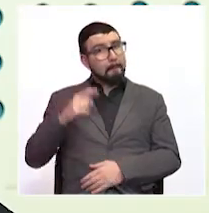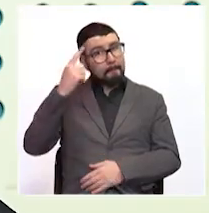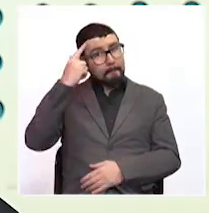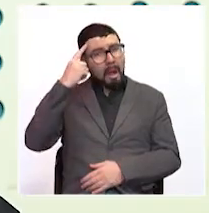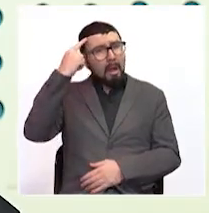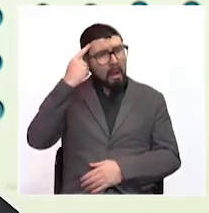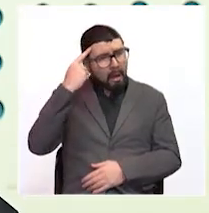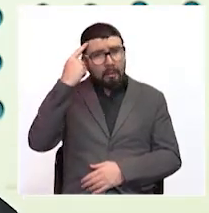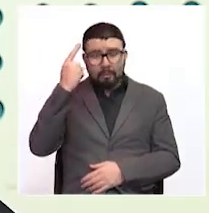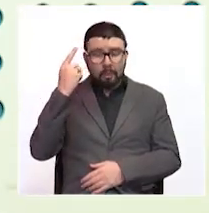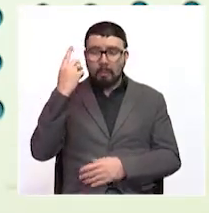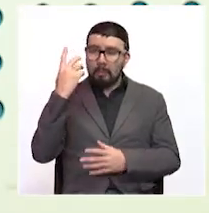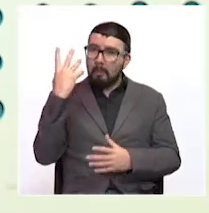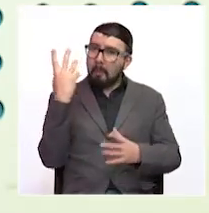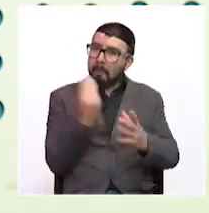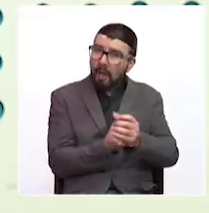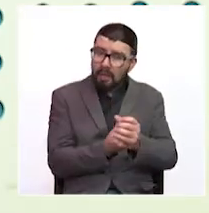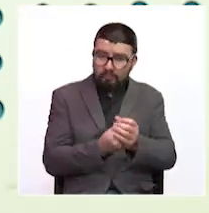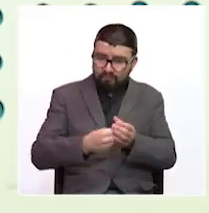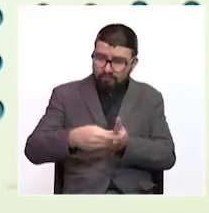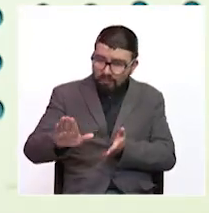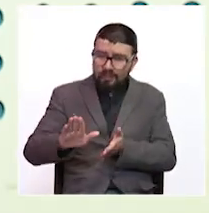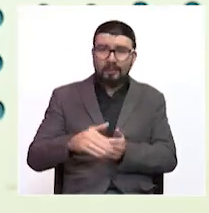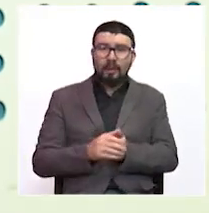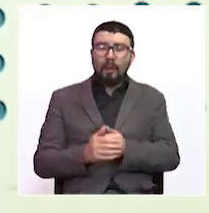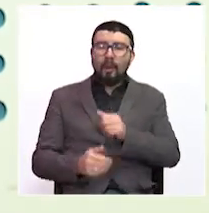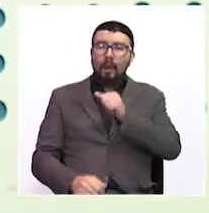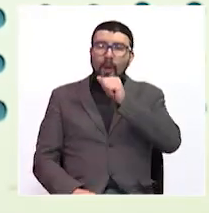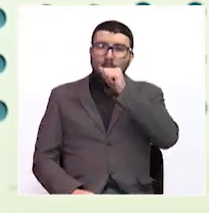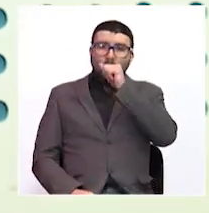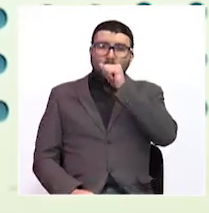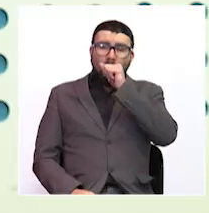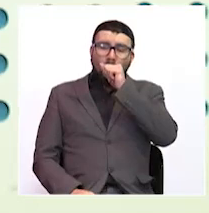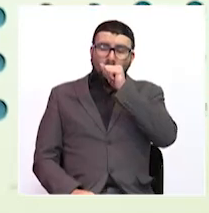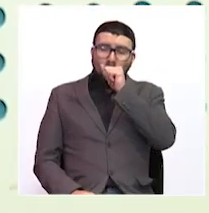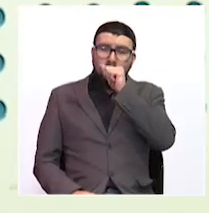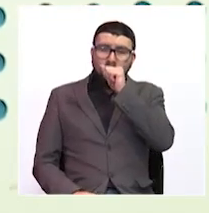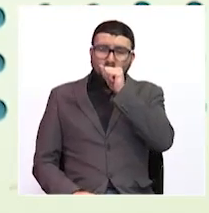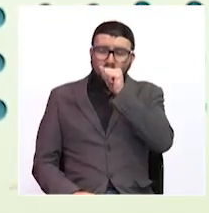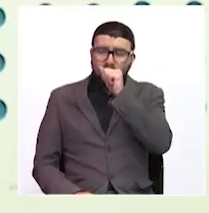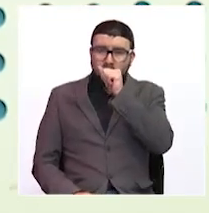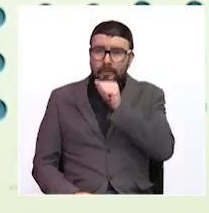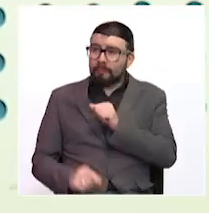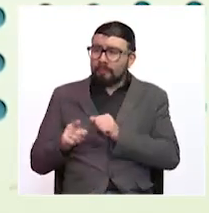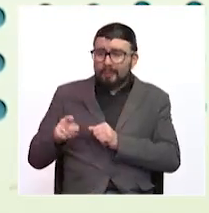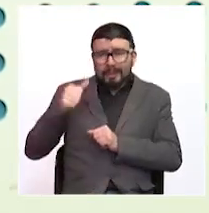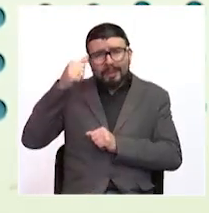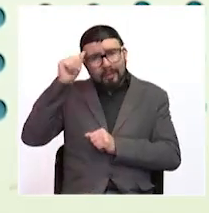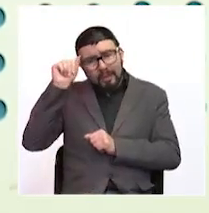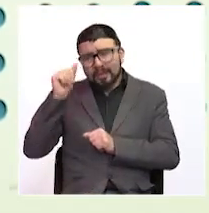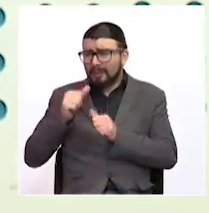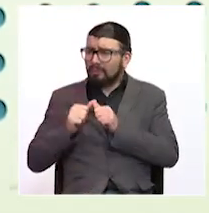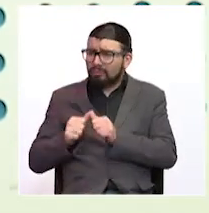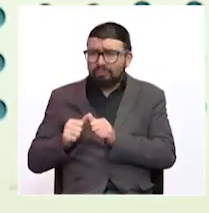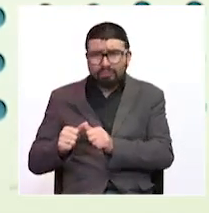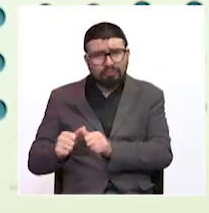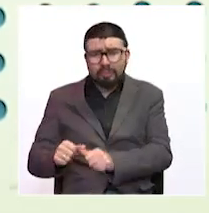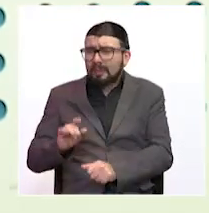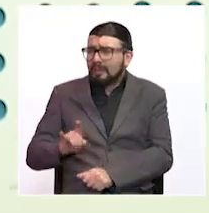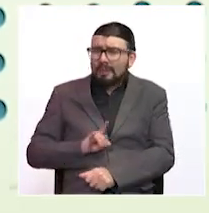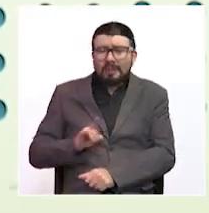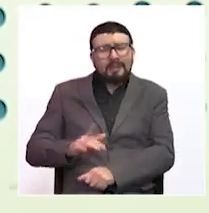la persona comience a sacar la emoción asociada a ese recuerdo oa esa sensación y comienza a